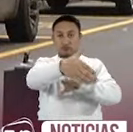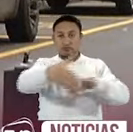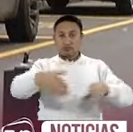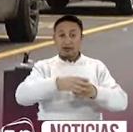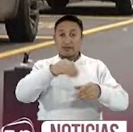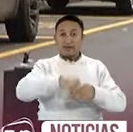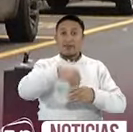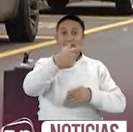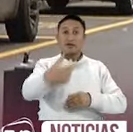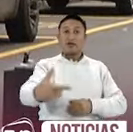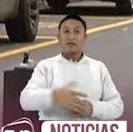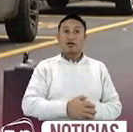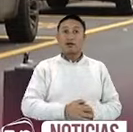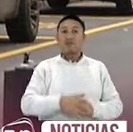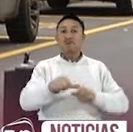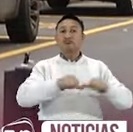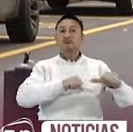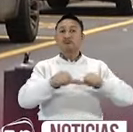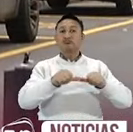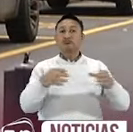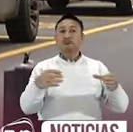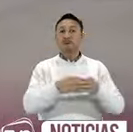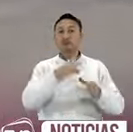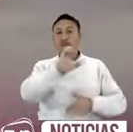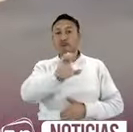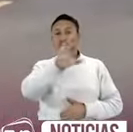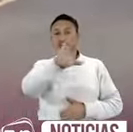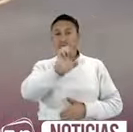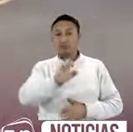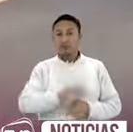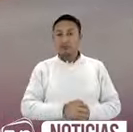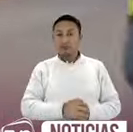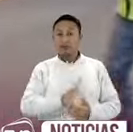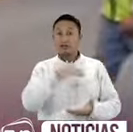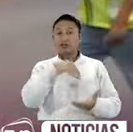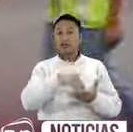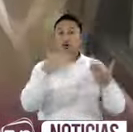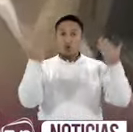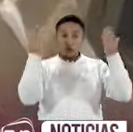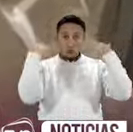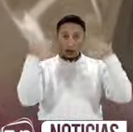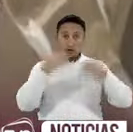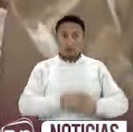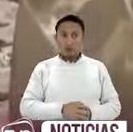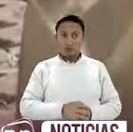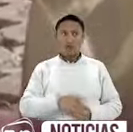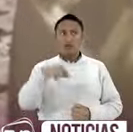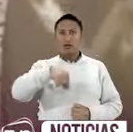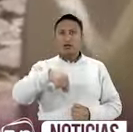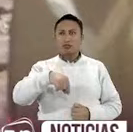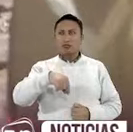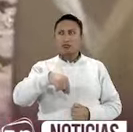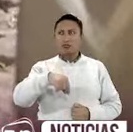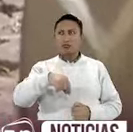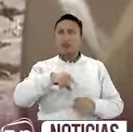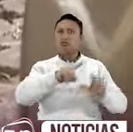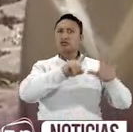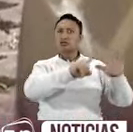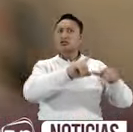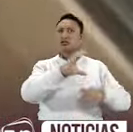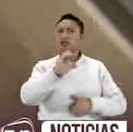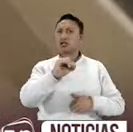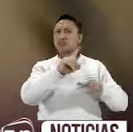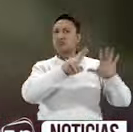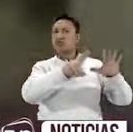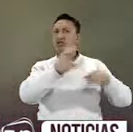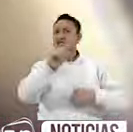del departamento administrativo de la CTE. En el centro de Guayaquil. Habíamos aquí más o menos unas 60, 70 personas.